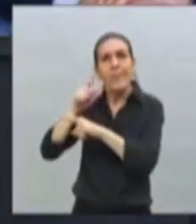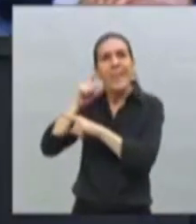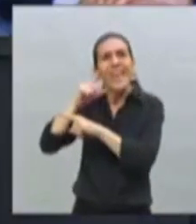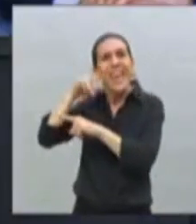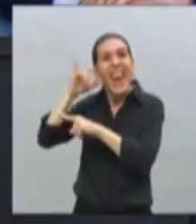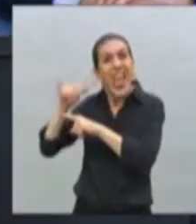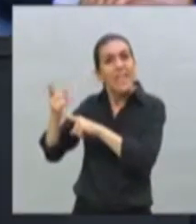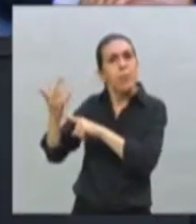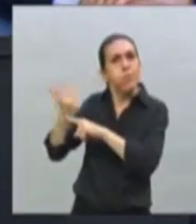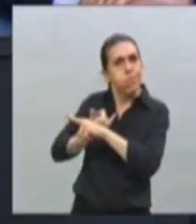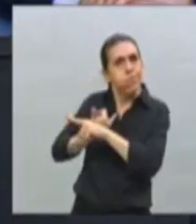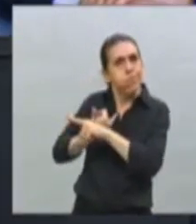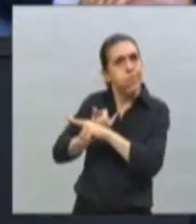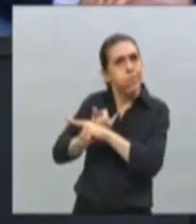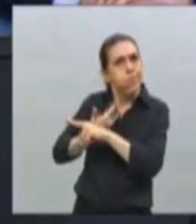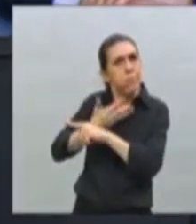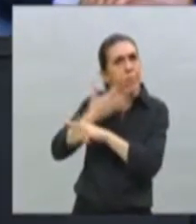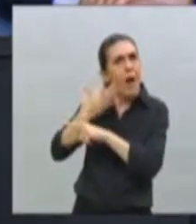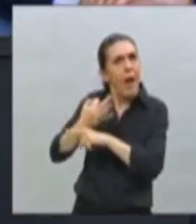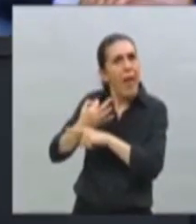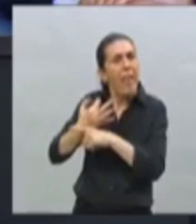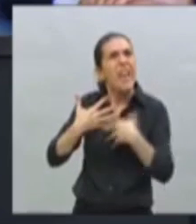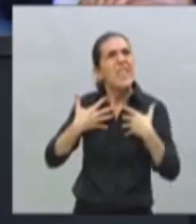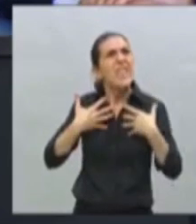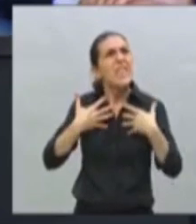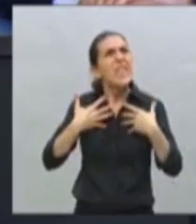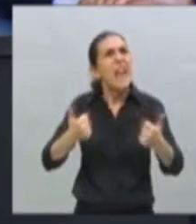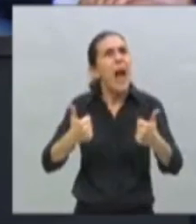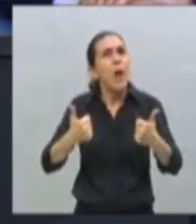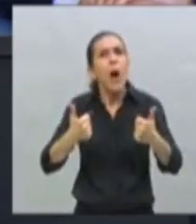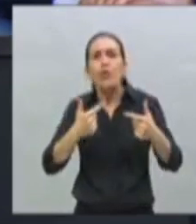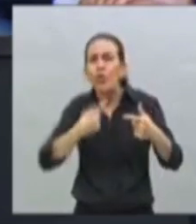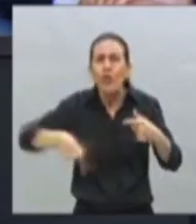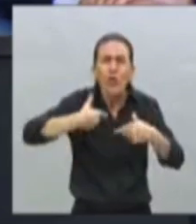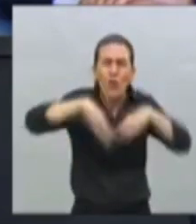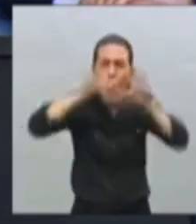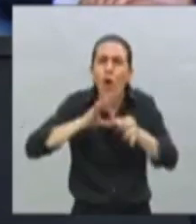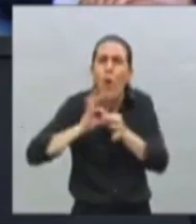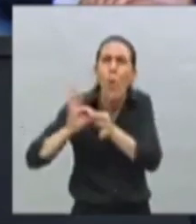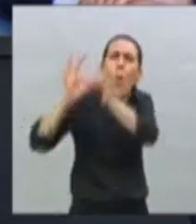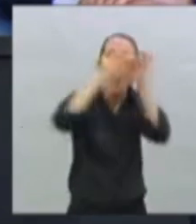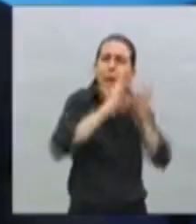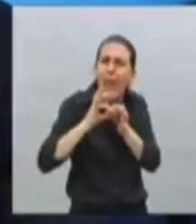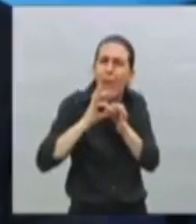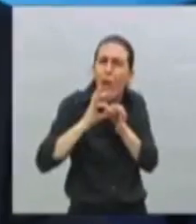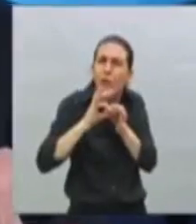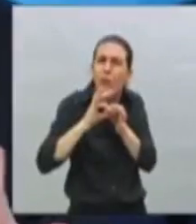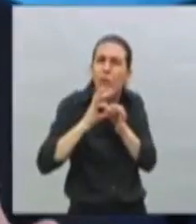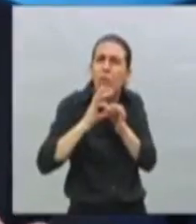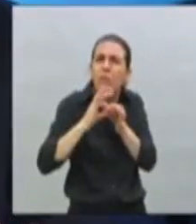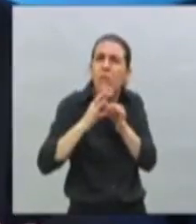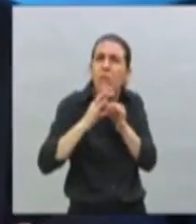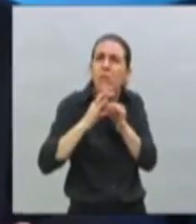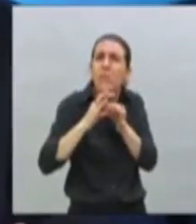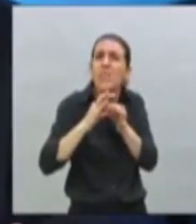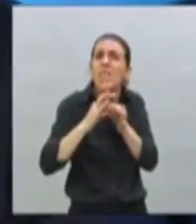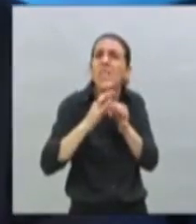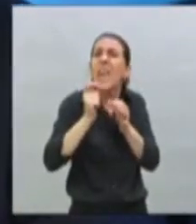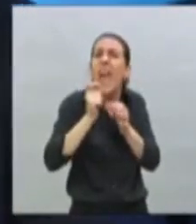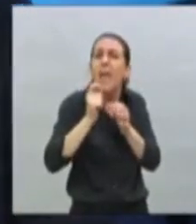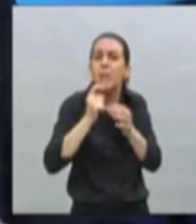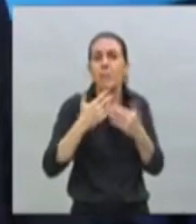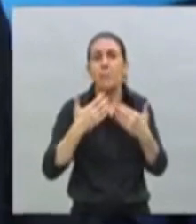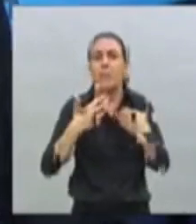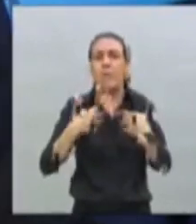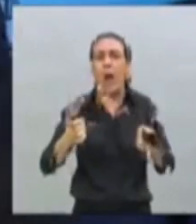cierto, la salud esta vez nos ha unido a todos. Nos ha unido sin marcar diferencias. Ha unido